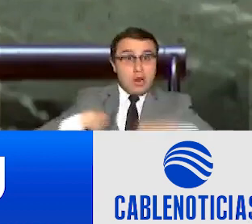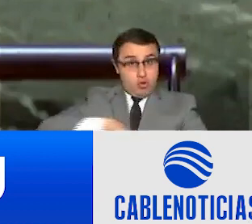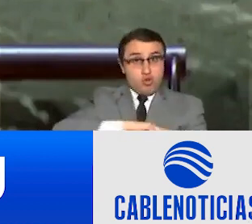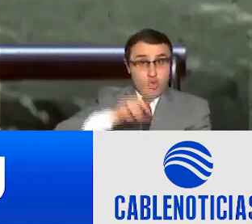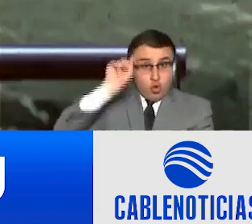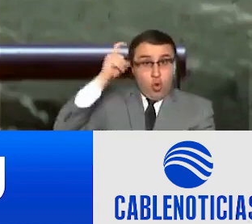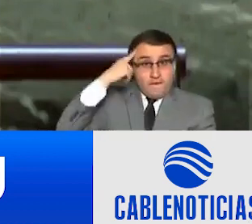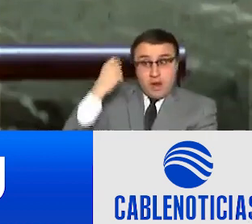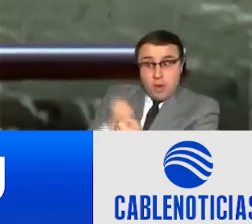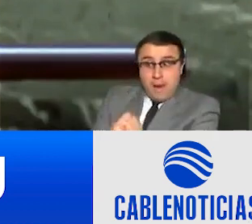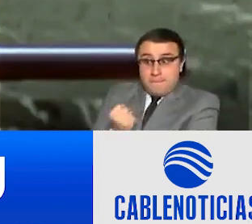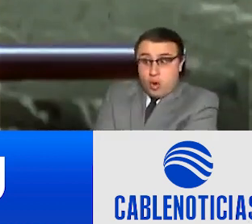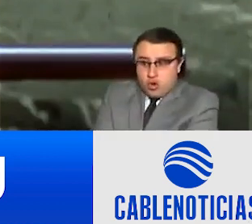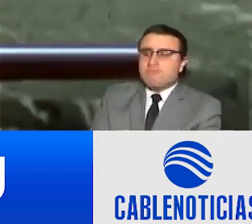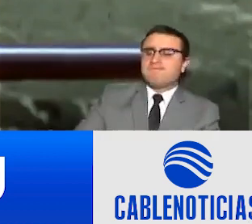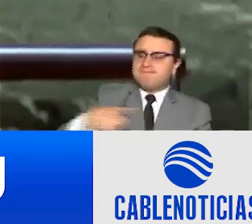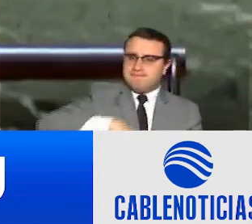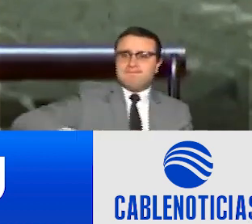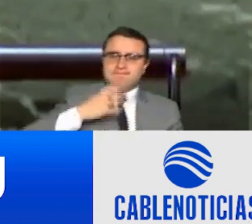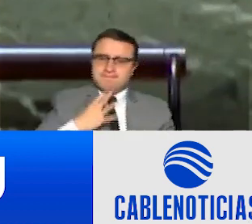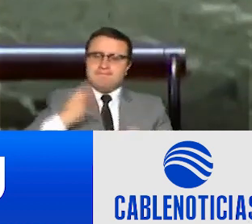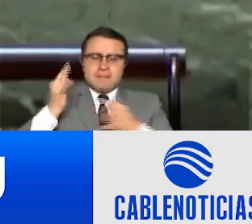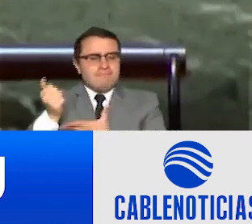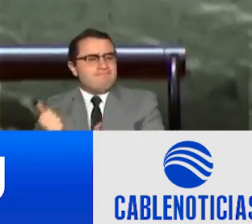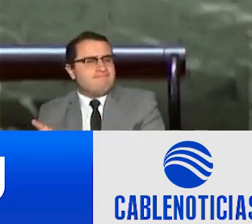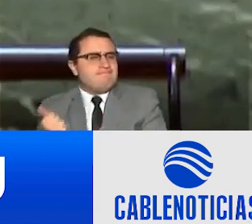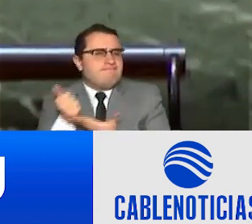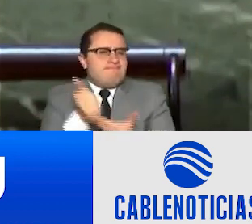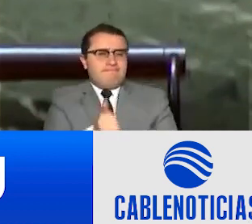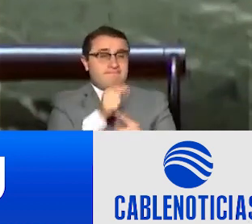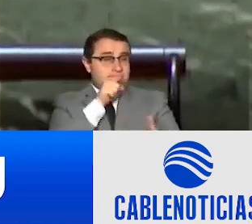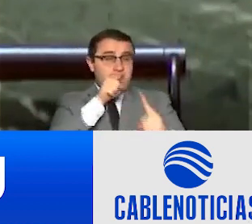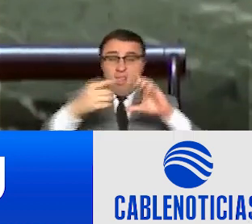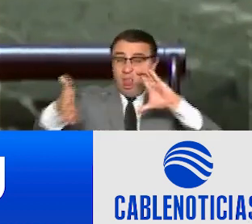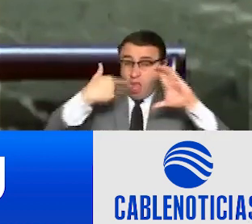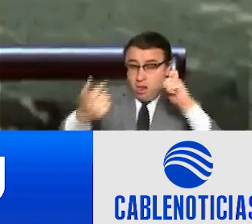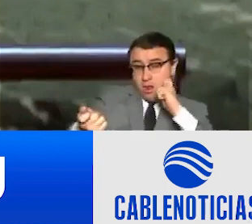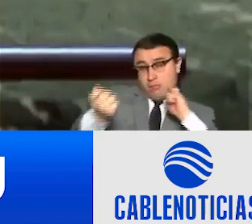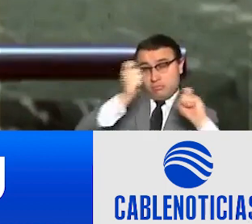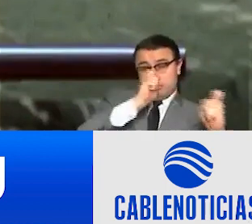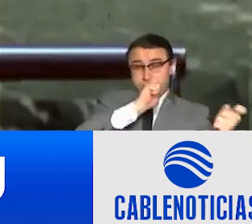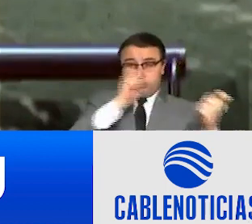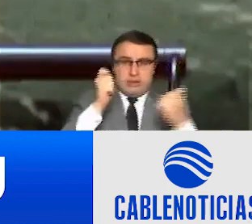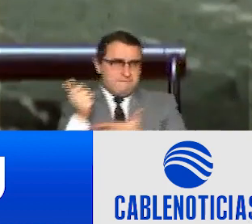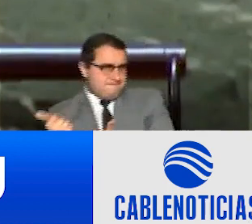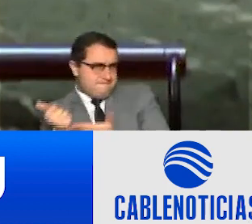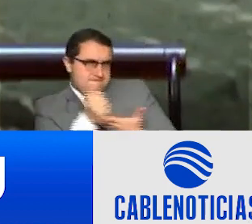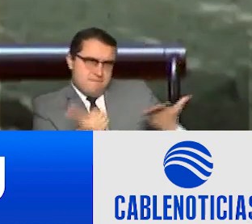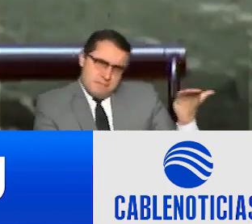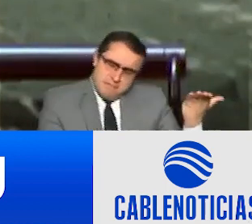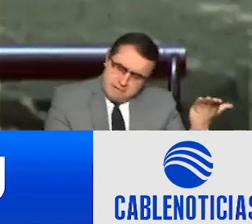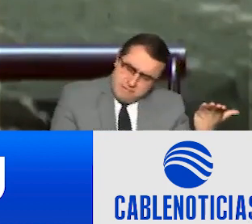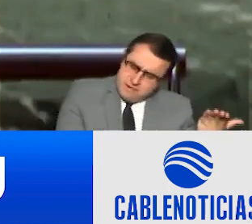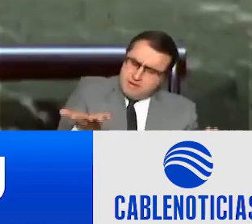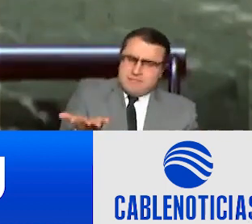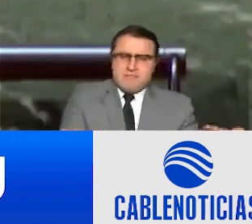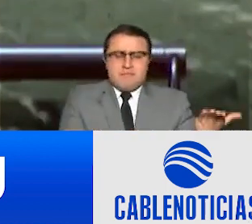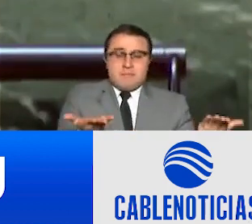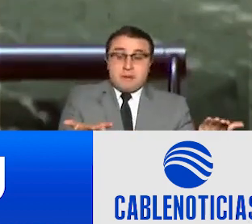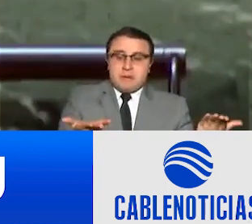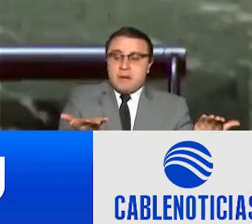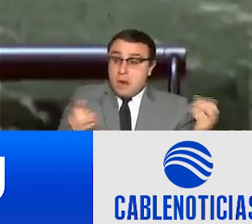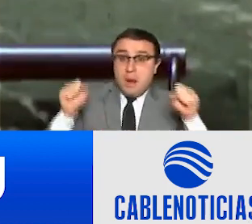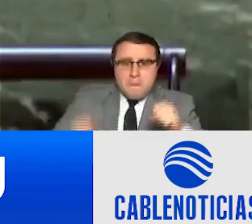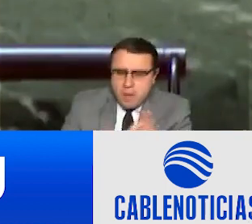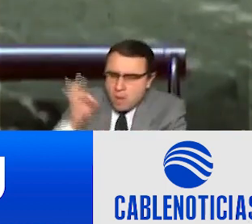pueden aportarle a la lucha contra la crisis climática uno de los principales